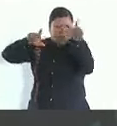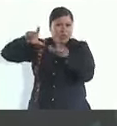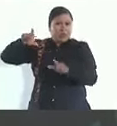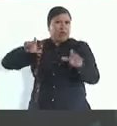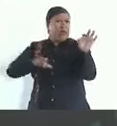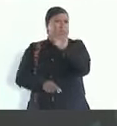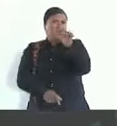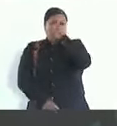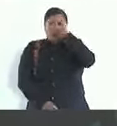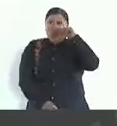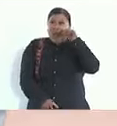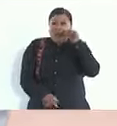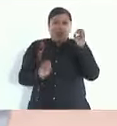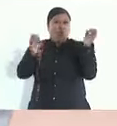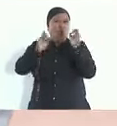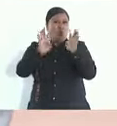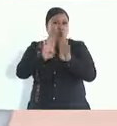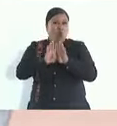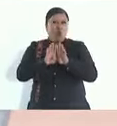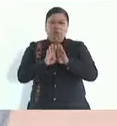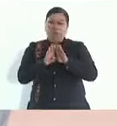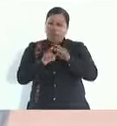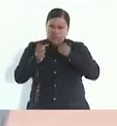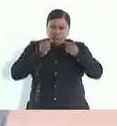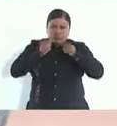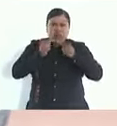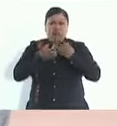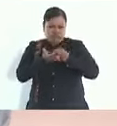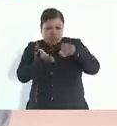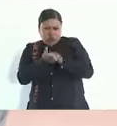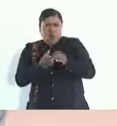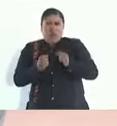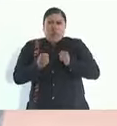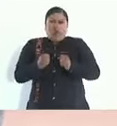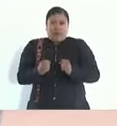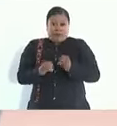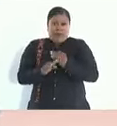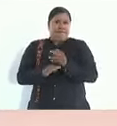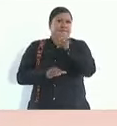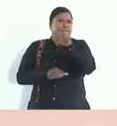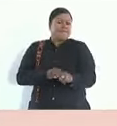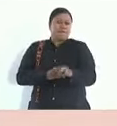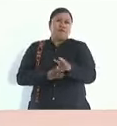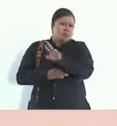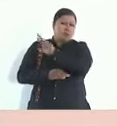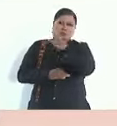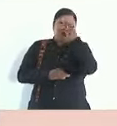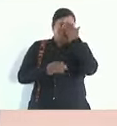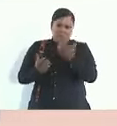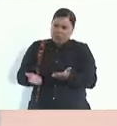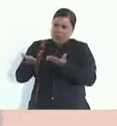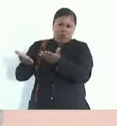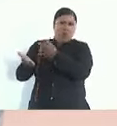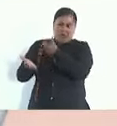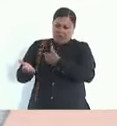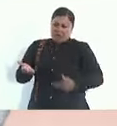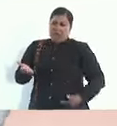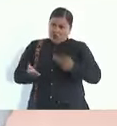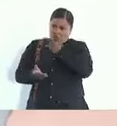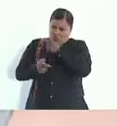Juárez no hubiera cruzado estos caminos? Hoy reconocemos que fue en la administración de usted, señor